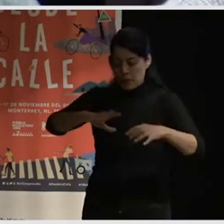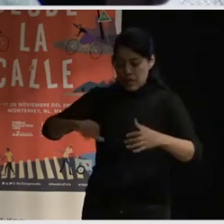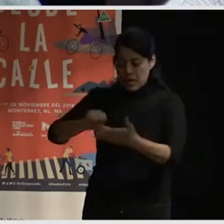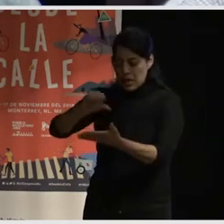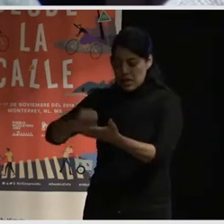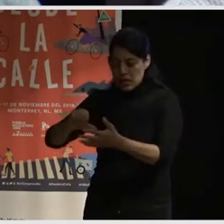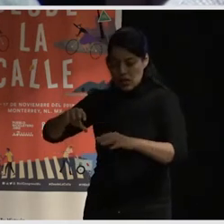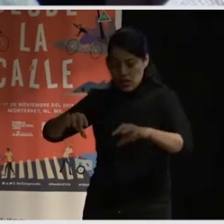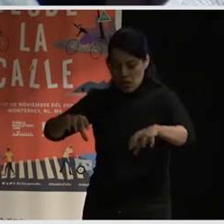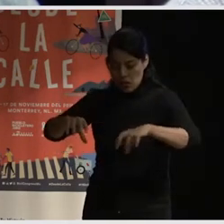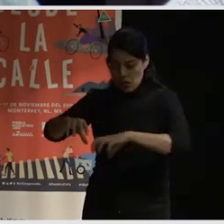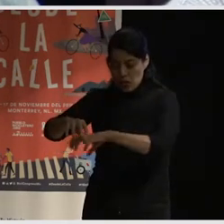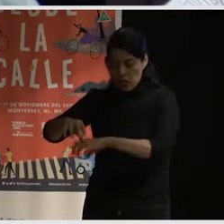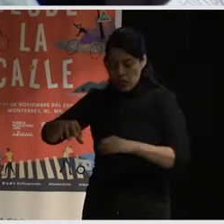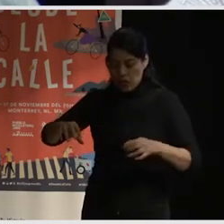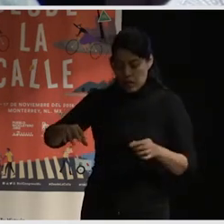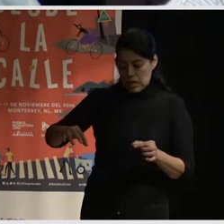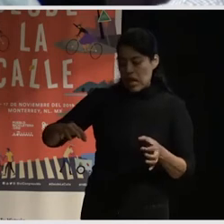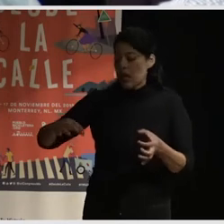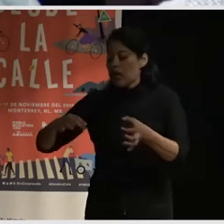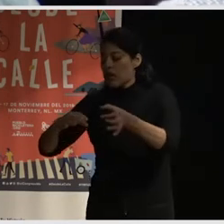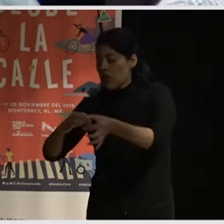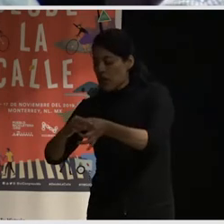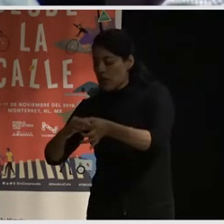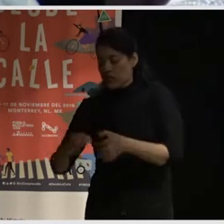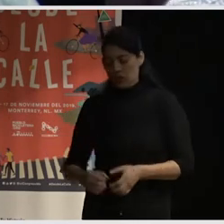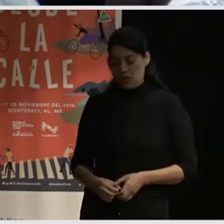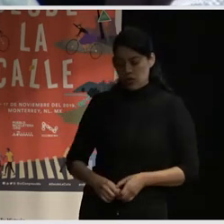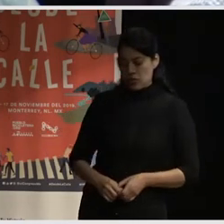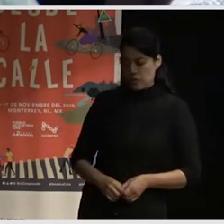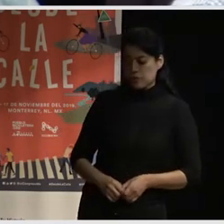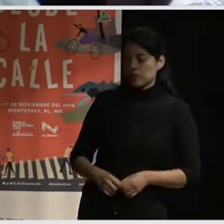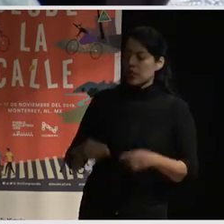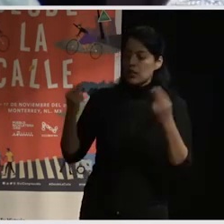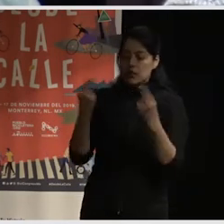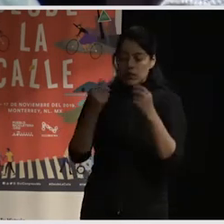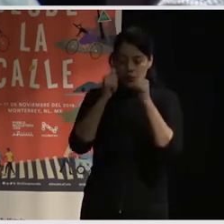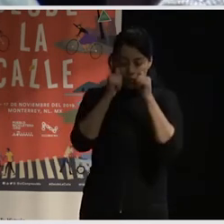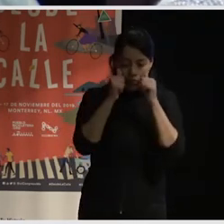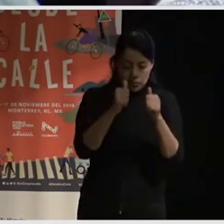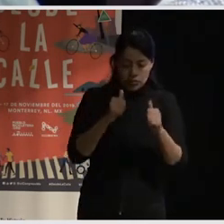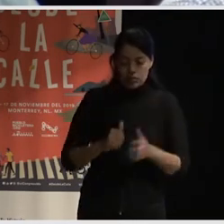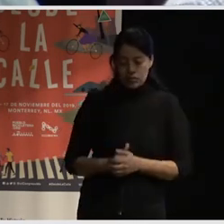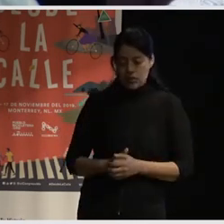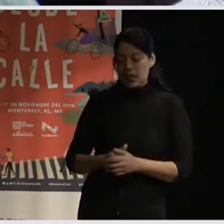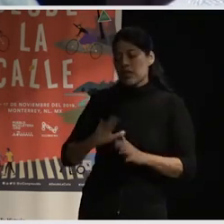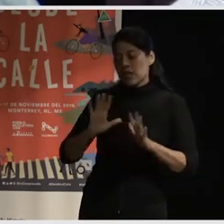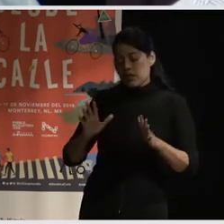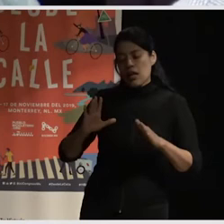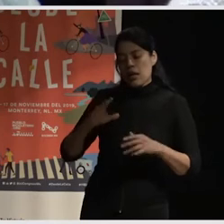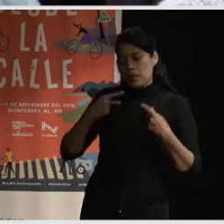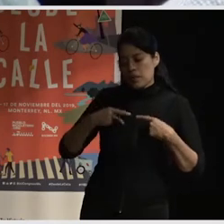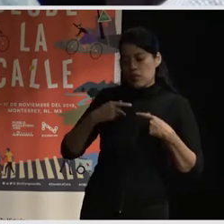que estamos hablando de justamente olvidarnos de las partes atendidas de la ciudad que alguien ya las está viendo